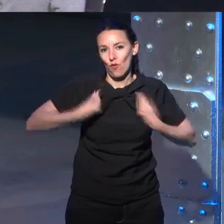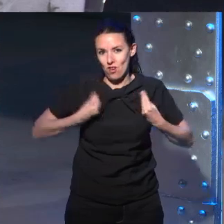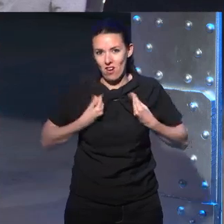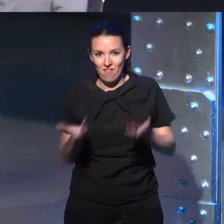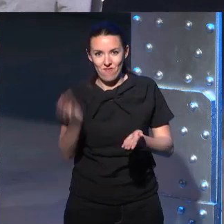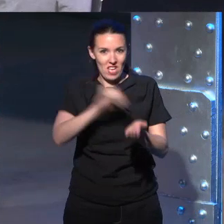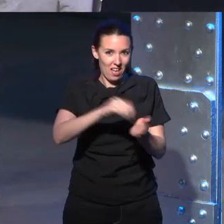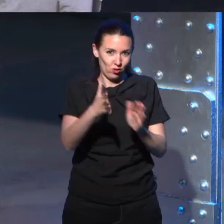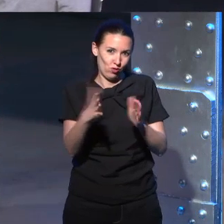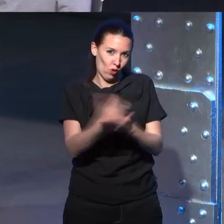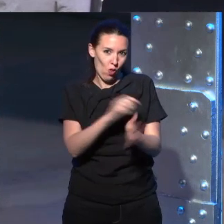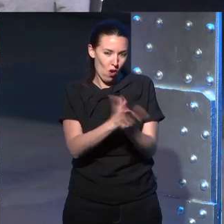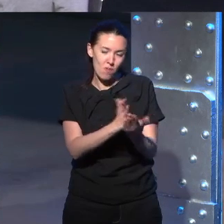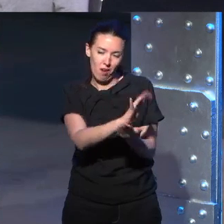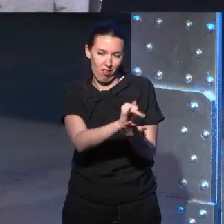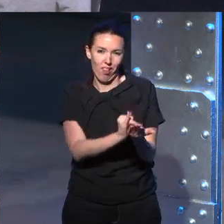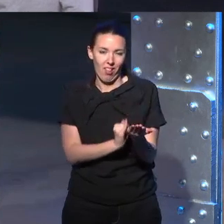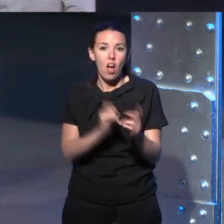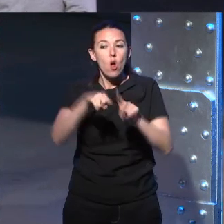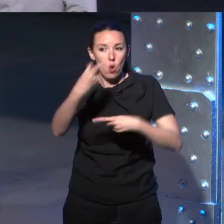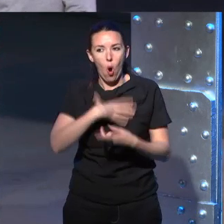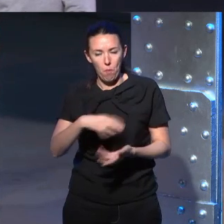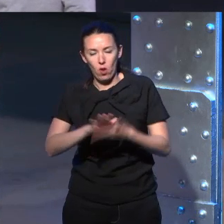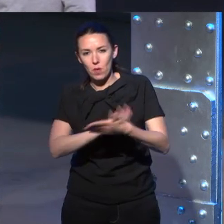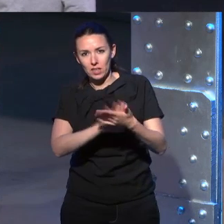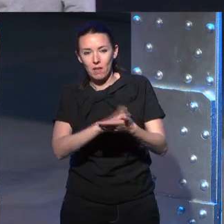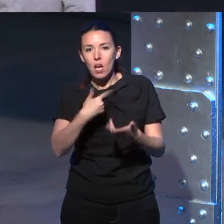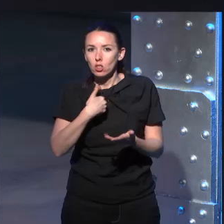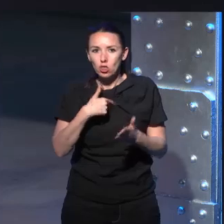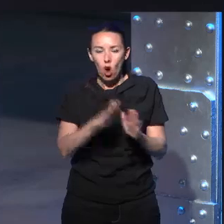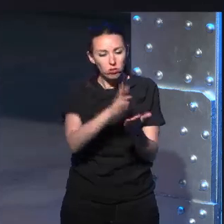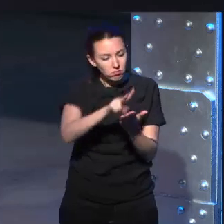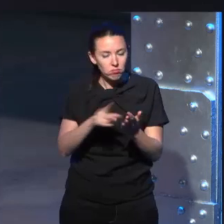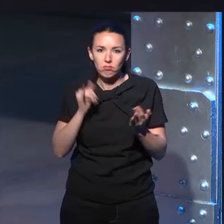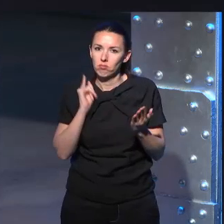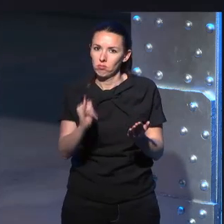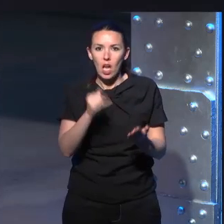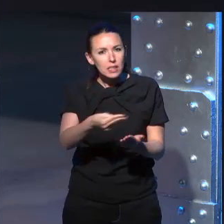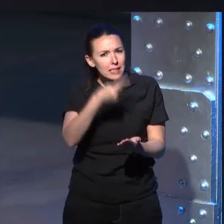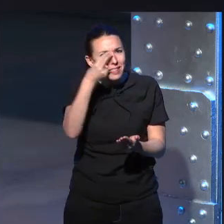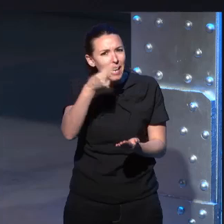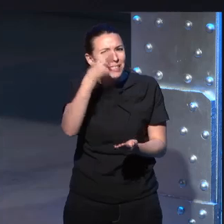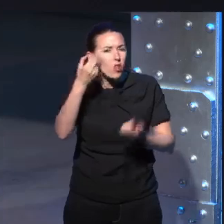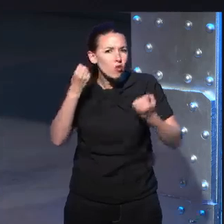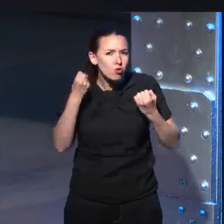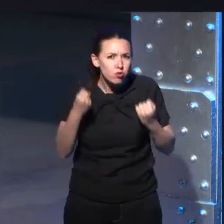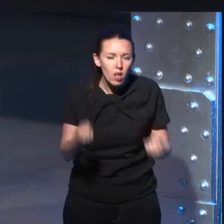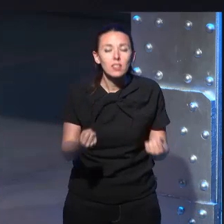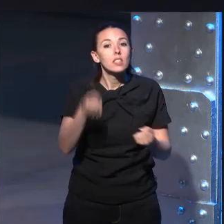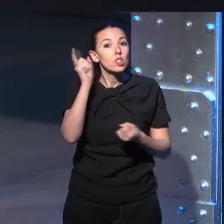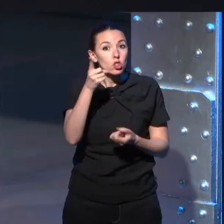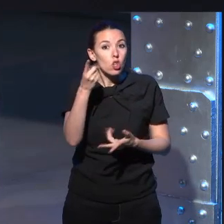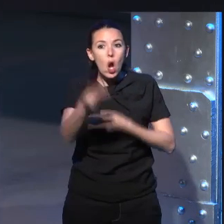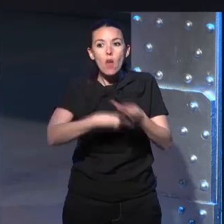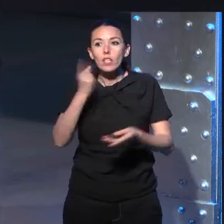ese proceso literario que luego a lo mejor podemos comentar, yo me lo he pasado muy bien, me ha interesado muchísimo. Y no suelo hacer